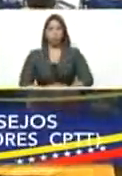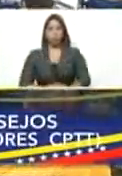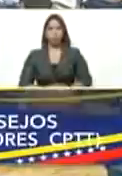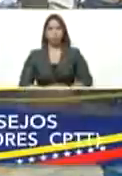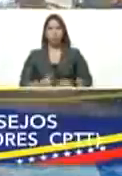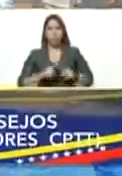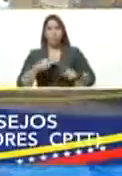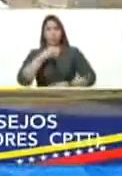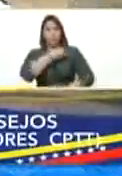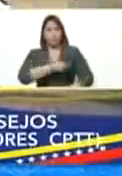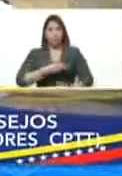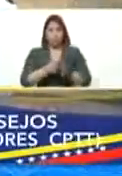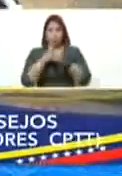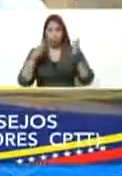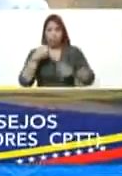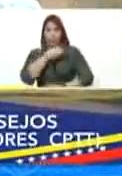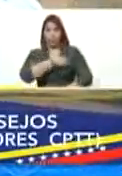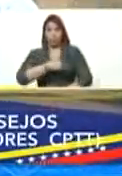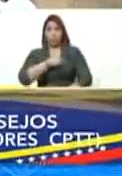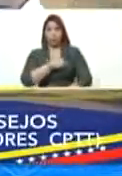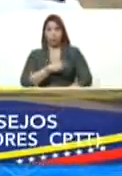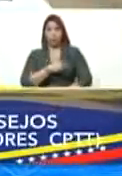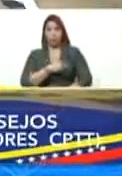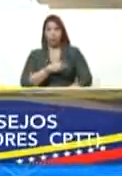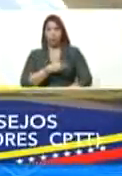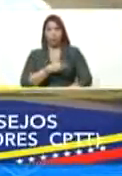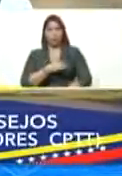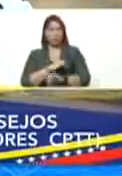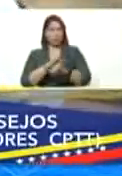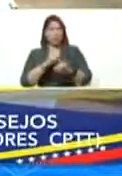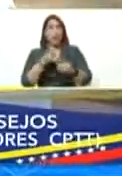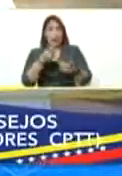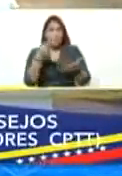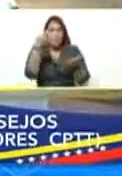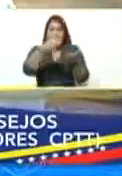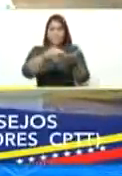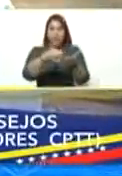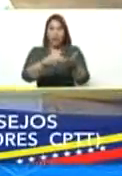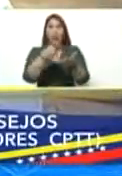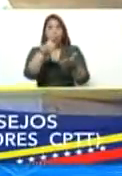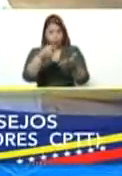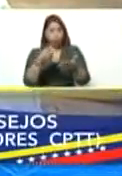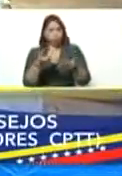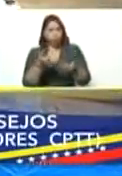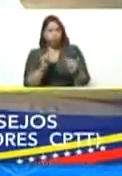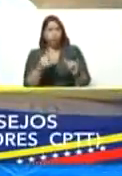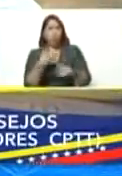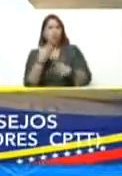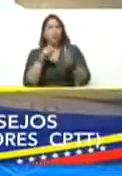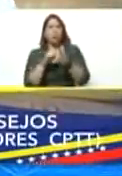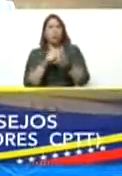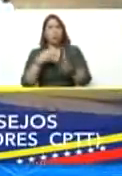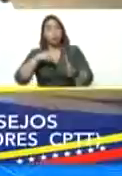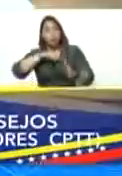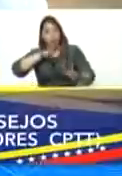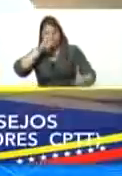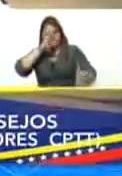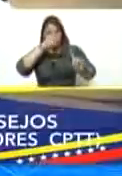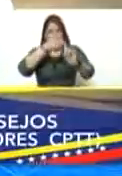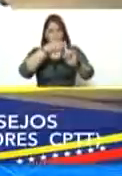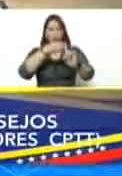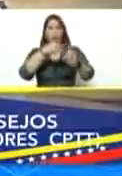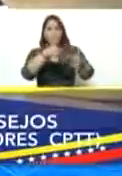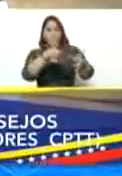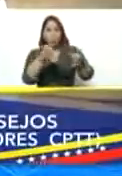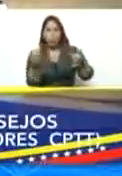las misiones y grandes misiones. Para allá es que van los impuestos. Y nuestra línea es